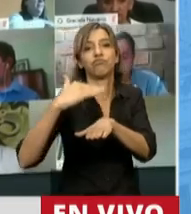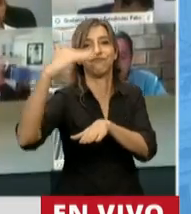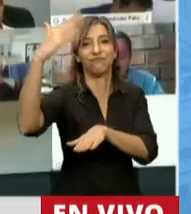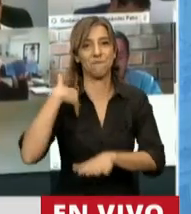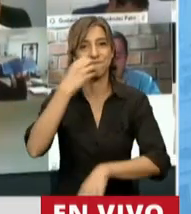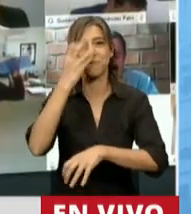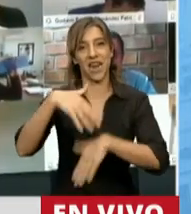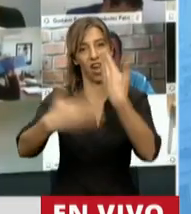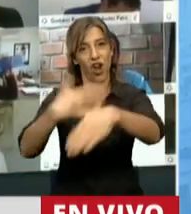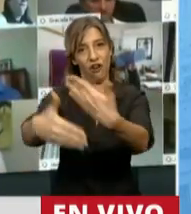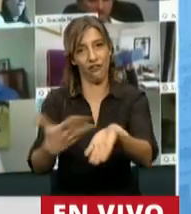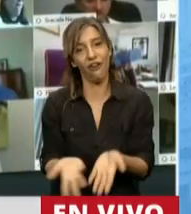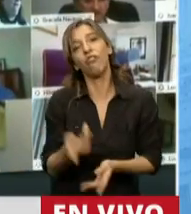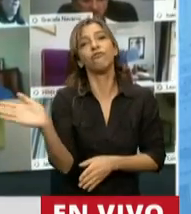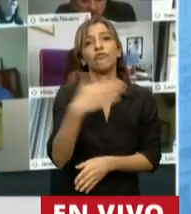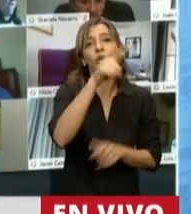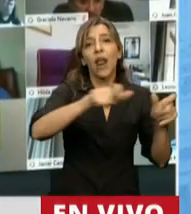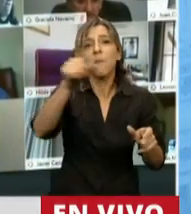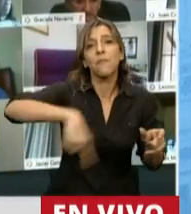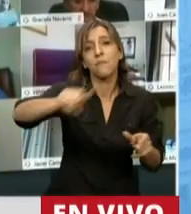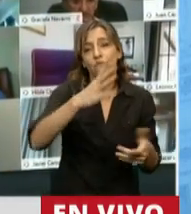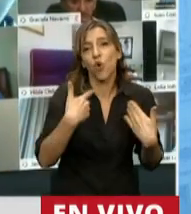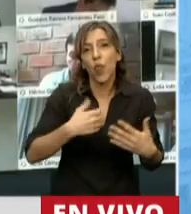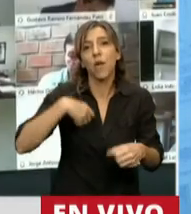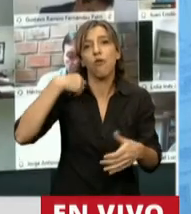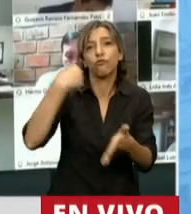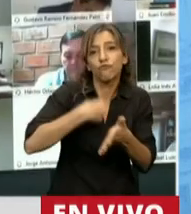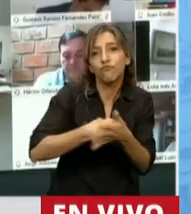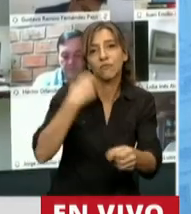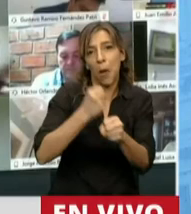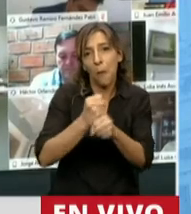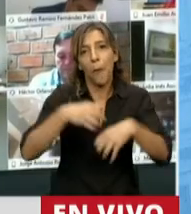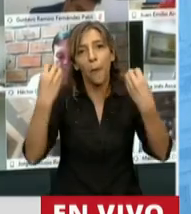todas demos la batalla al virus, demos la batalla a la situación económica y